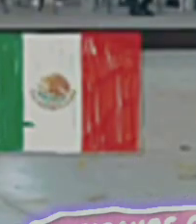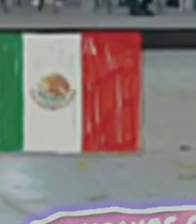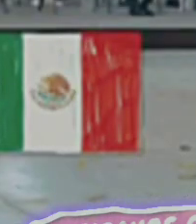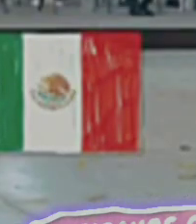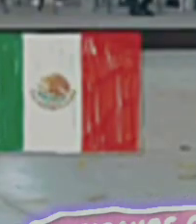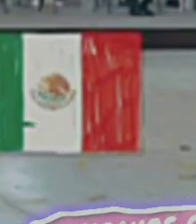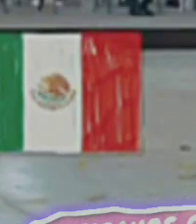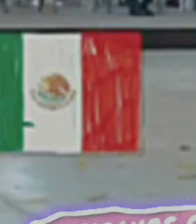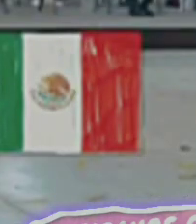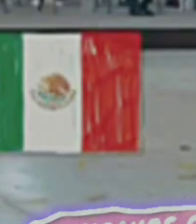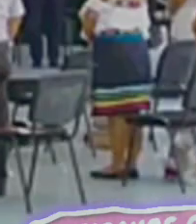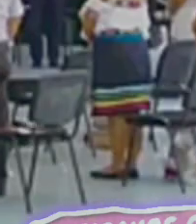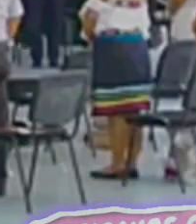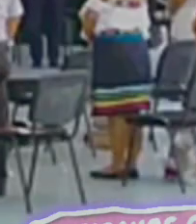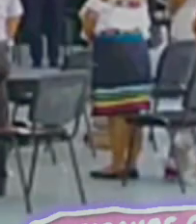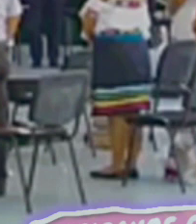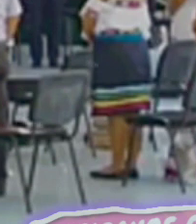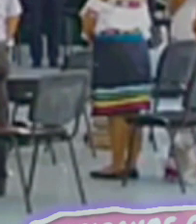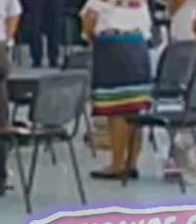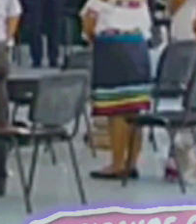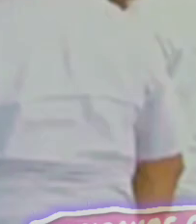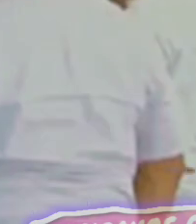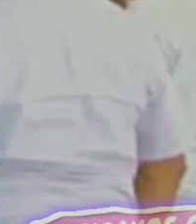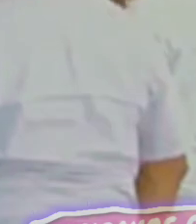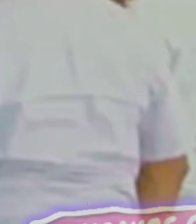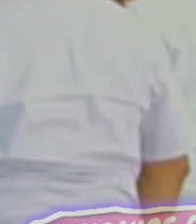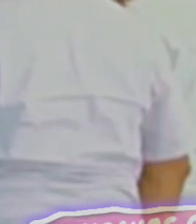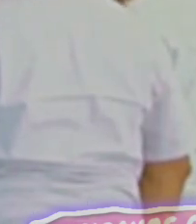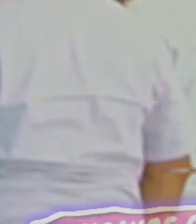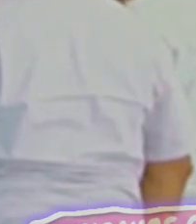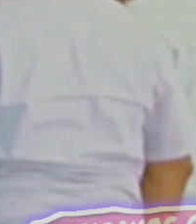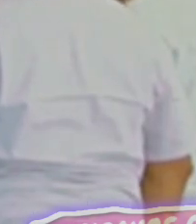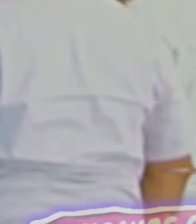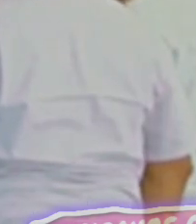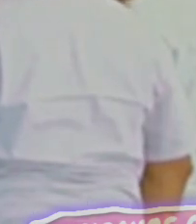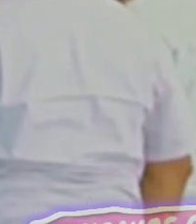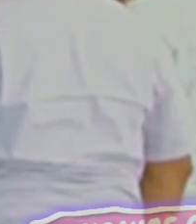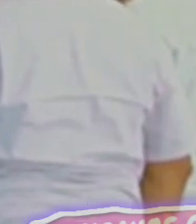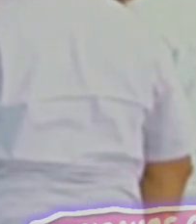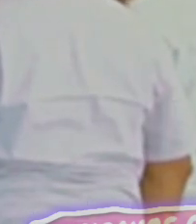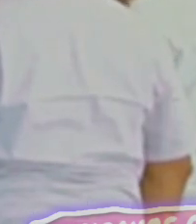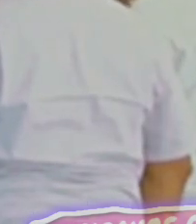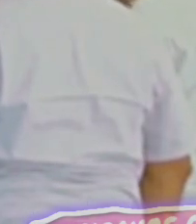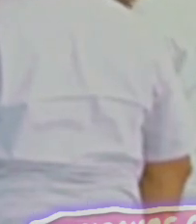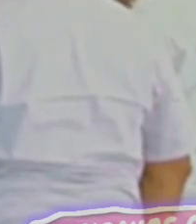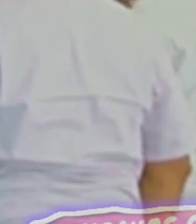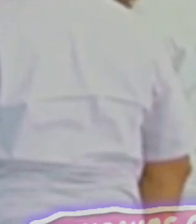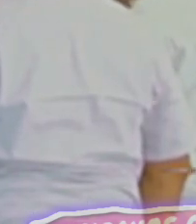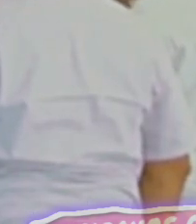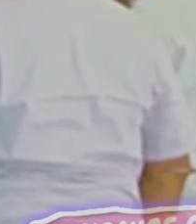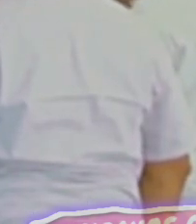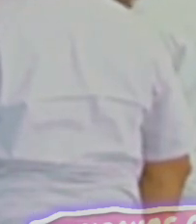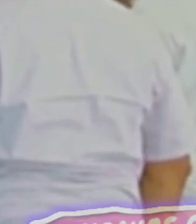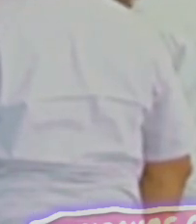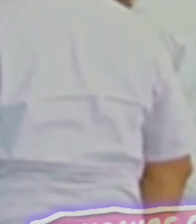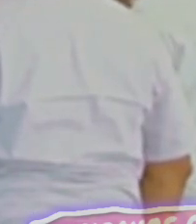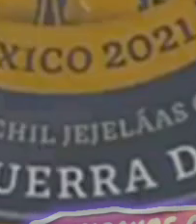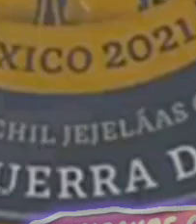pedido disculpas al pueblo maya, al pueblo yaqui y a la comunidad china en nuestro país por hechos de violencia y